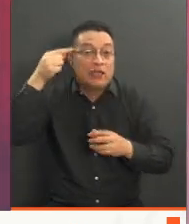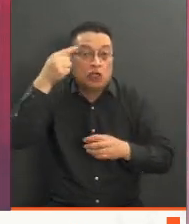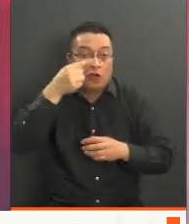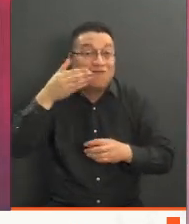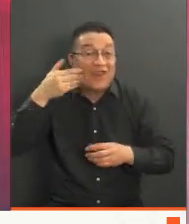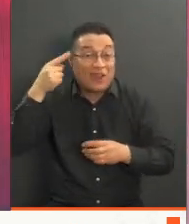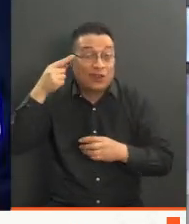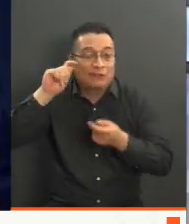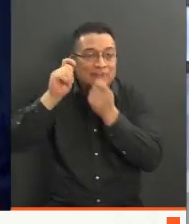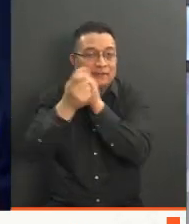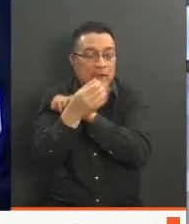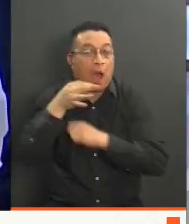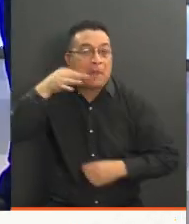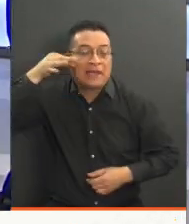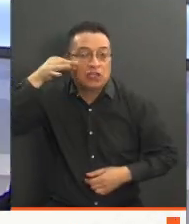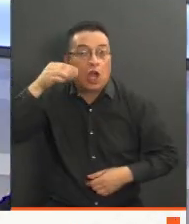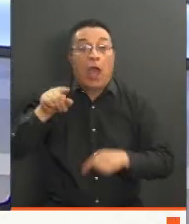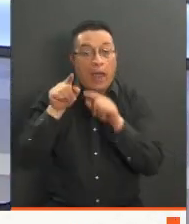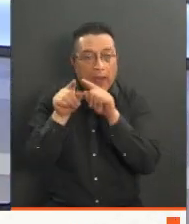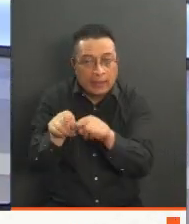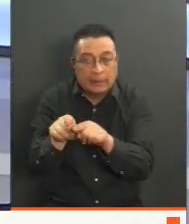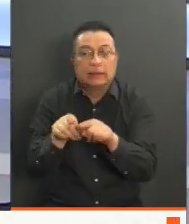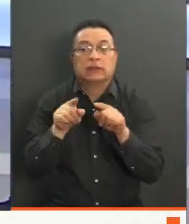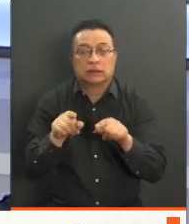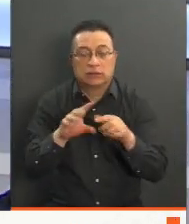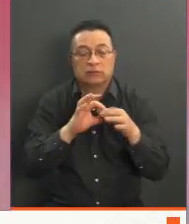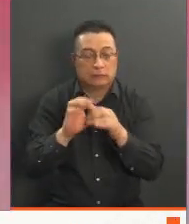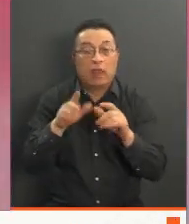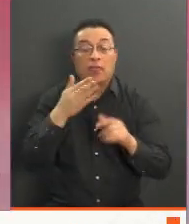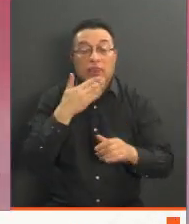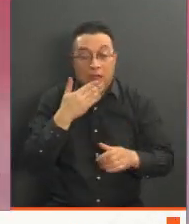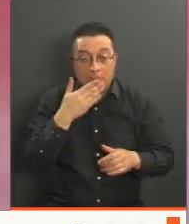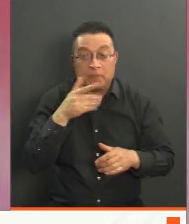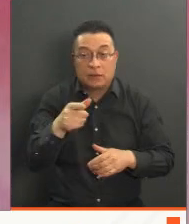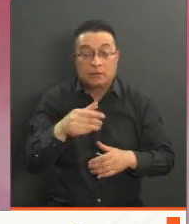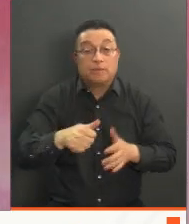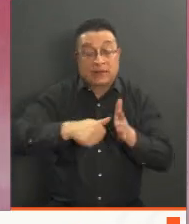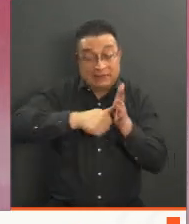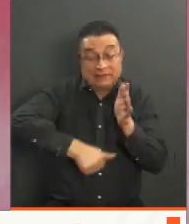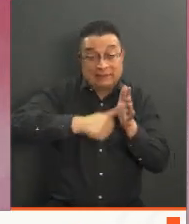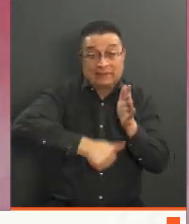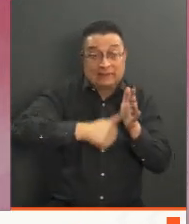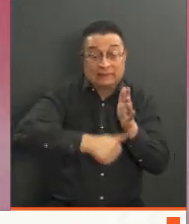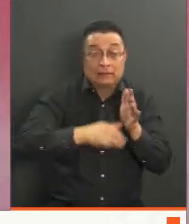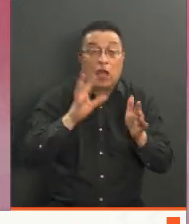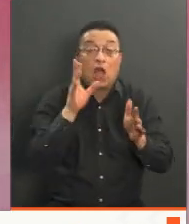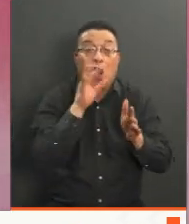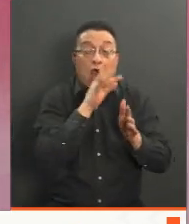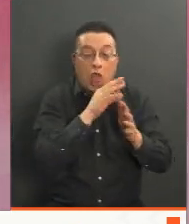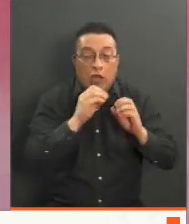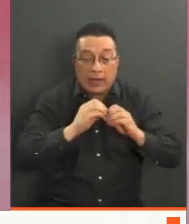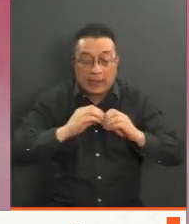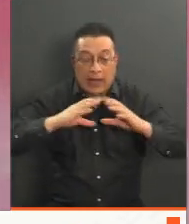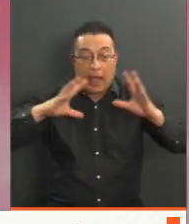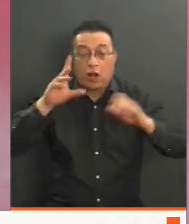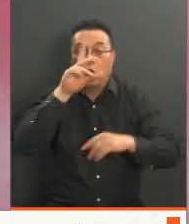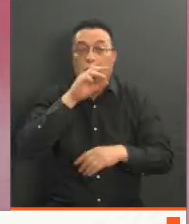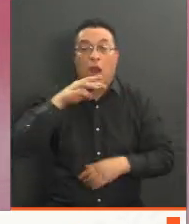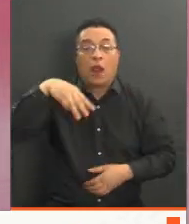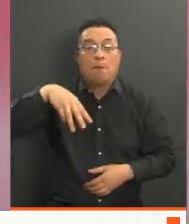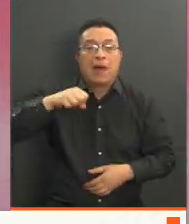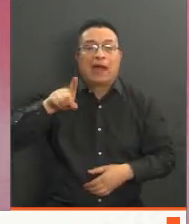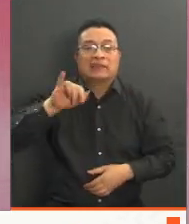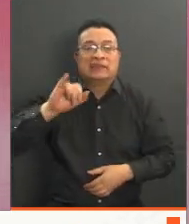Ya. Aparece también deposición en las fecas de un color claro como masilla y